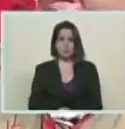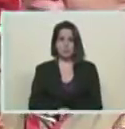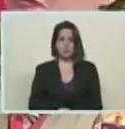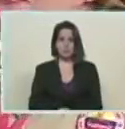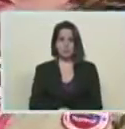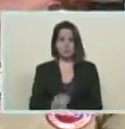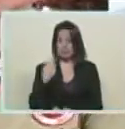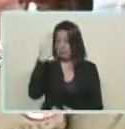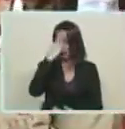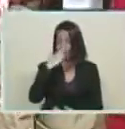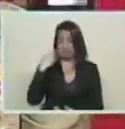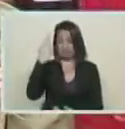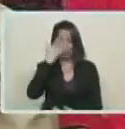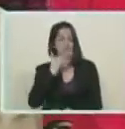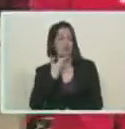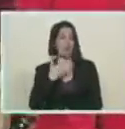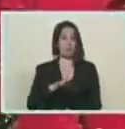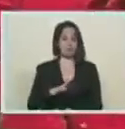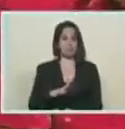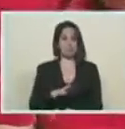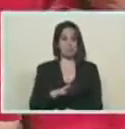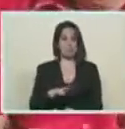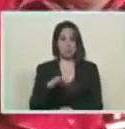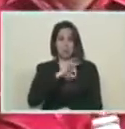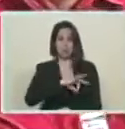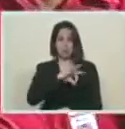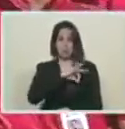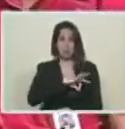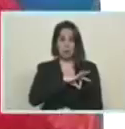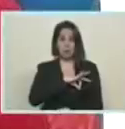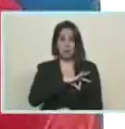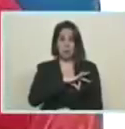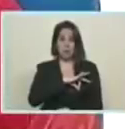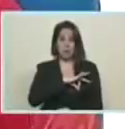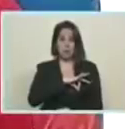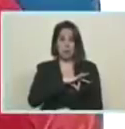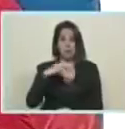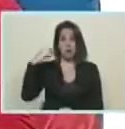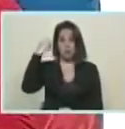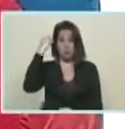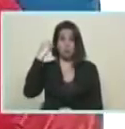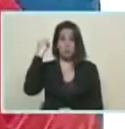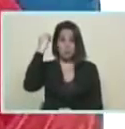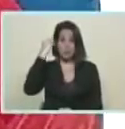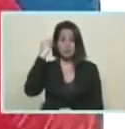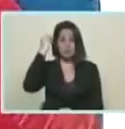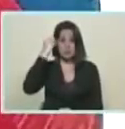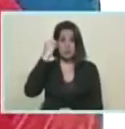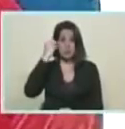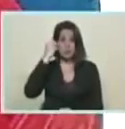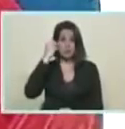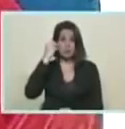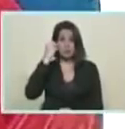Es un racismo de carácter social. Ellos se creen superiores,